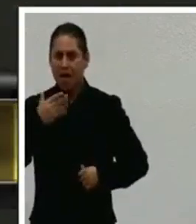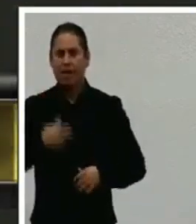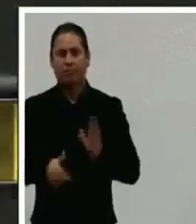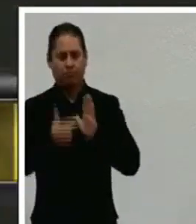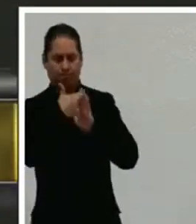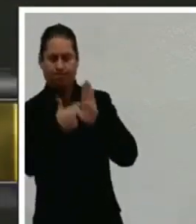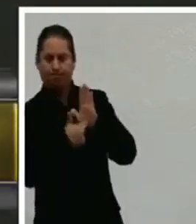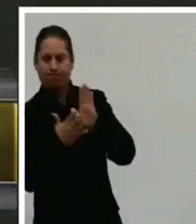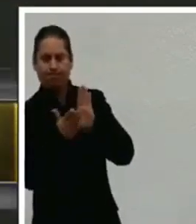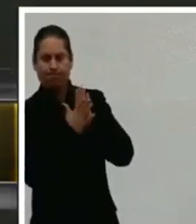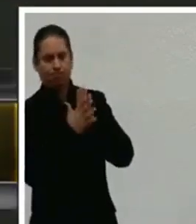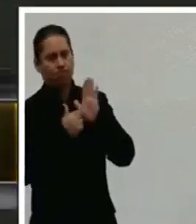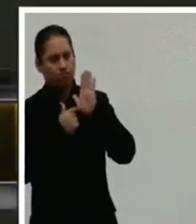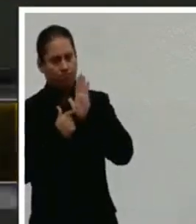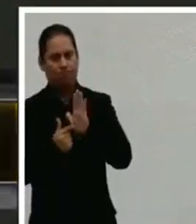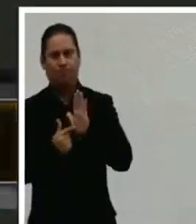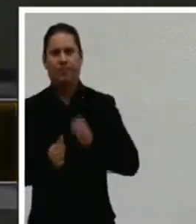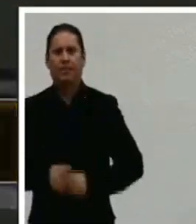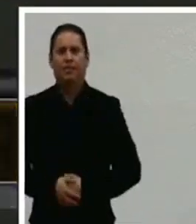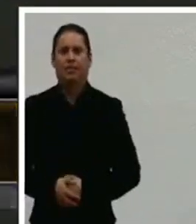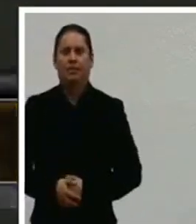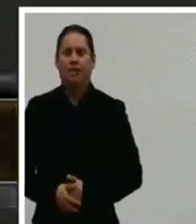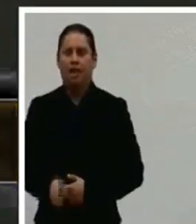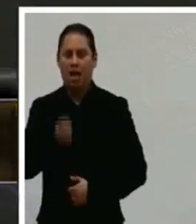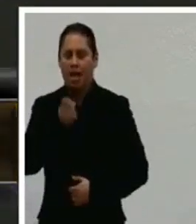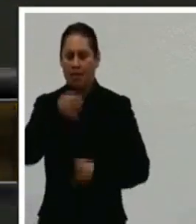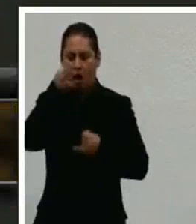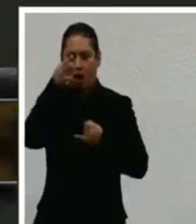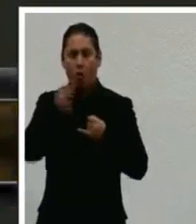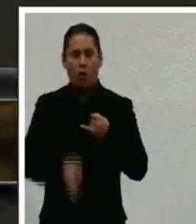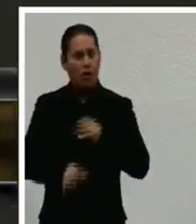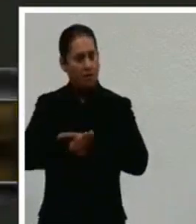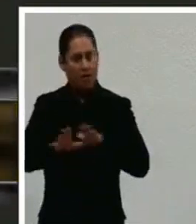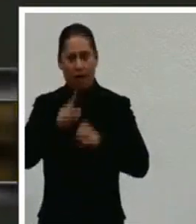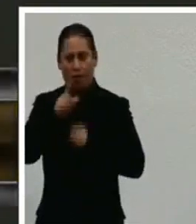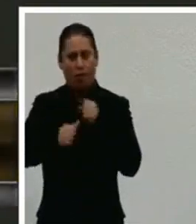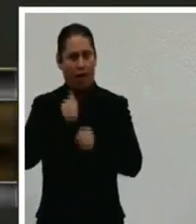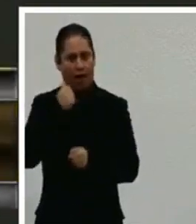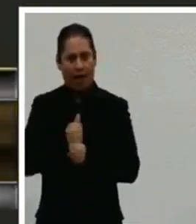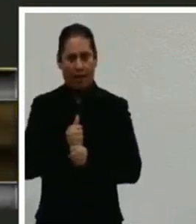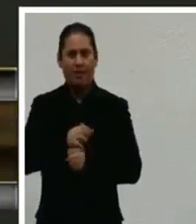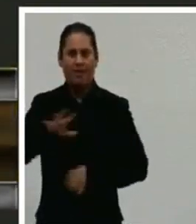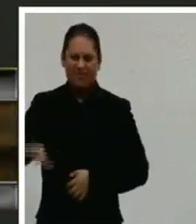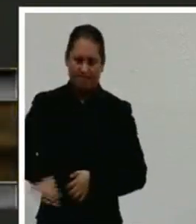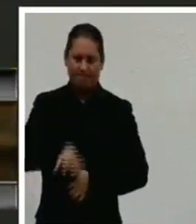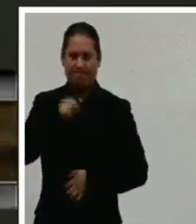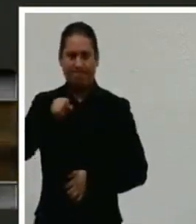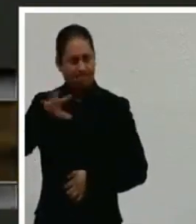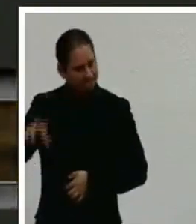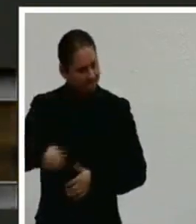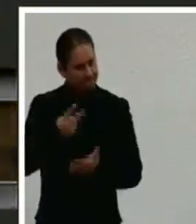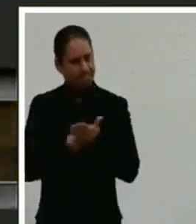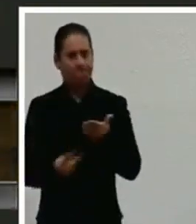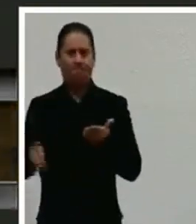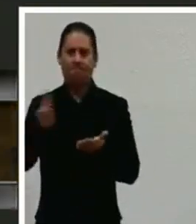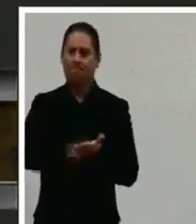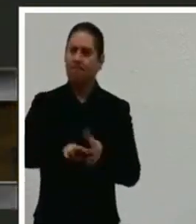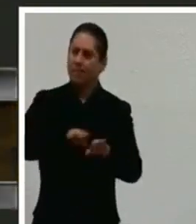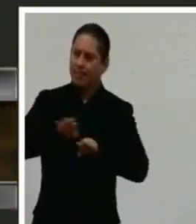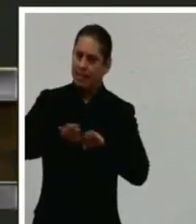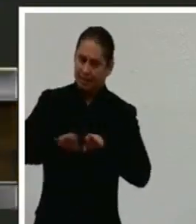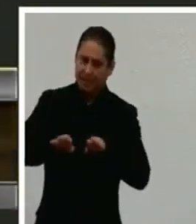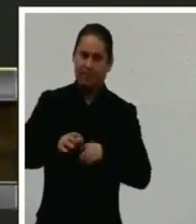nuestro marco legal. Es nuestro último año de esta encomienda y debemos redoblar esfuerzos por el bien de las y los